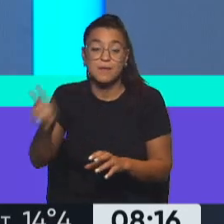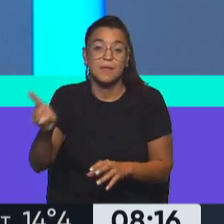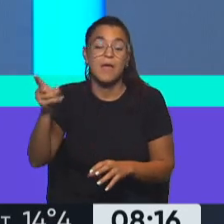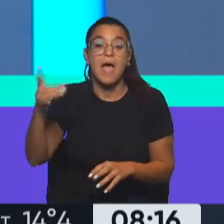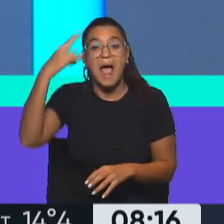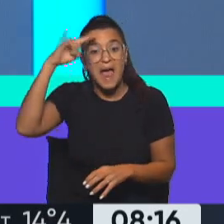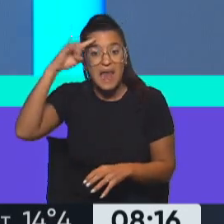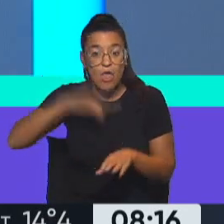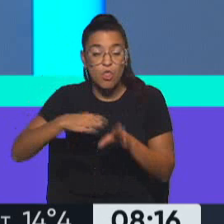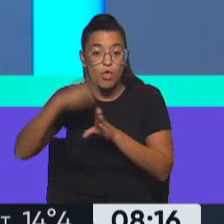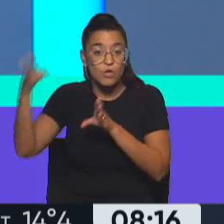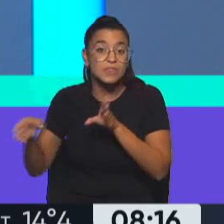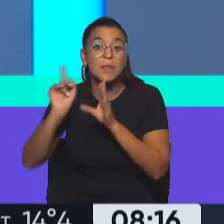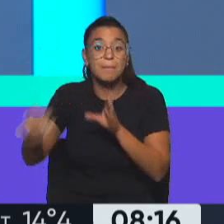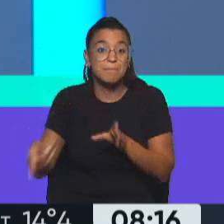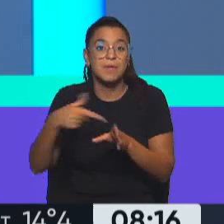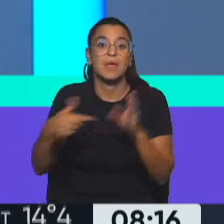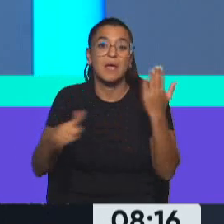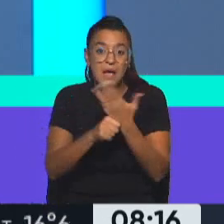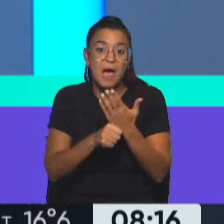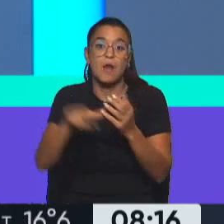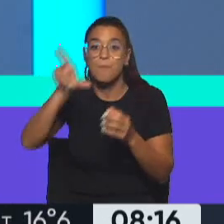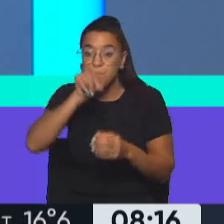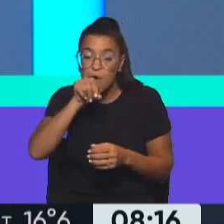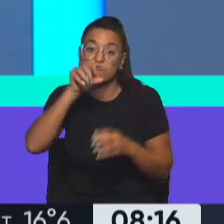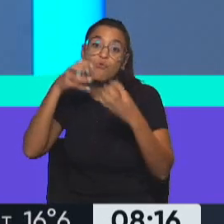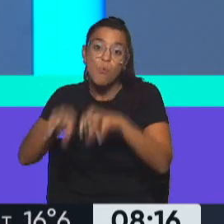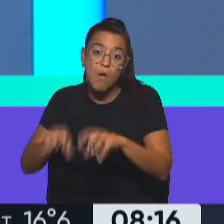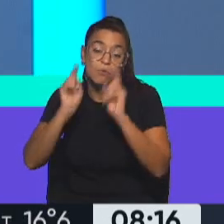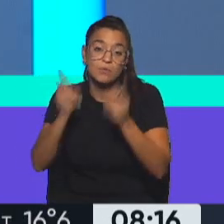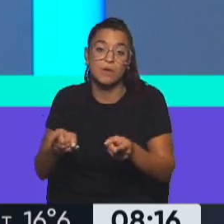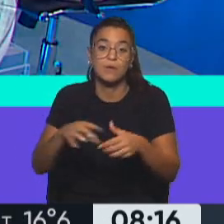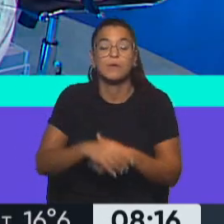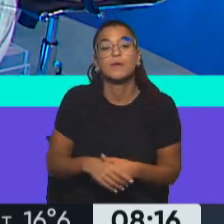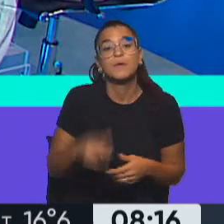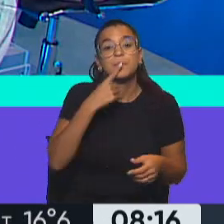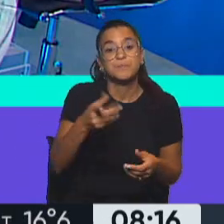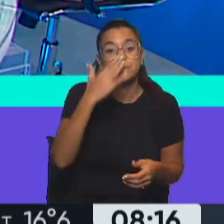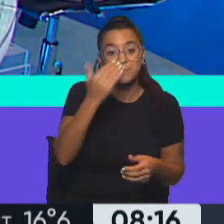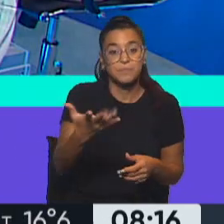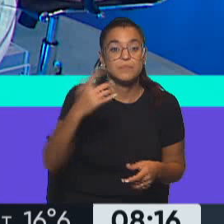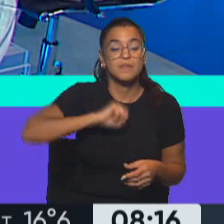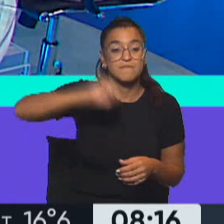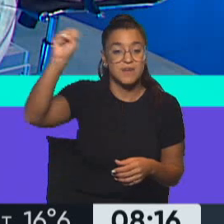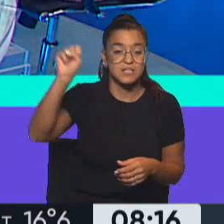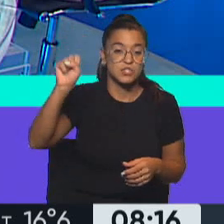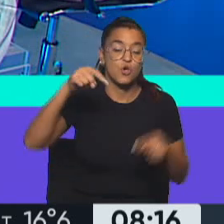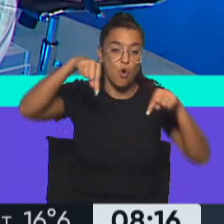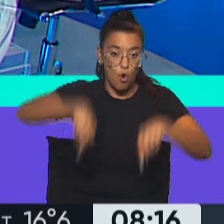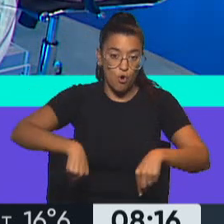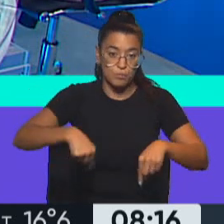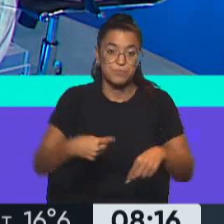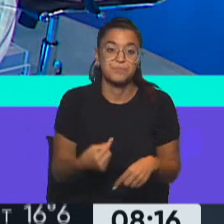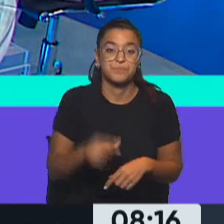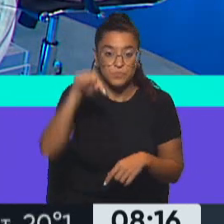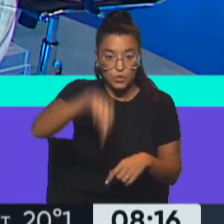ganado, ¿no? En la última etapa el feedlot, entonces impacta en la carne, impacta en los pollos, en el huevo, también es otro insumo importante. Hoy se conocen los índices de inflación. Así es. hoy a Cerca las- del